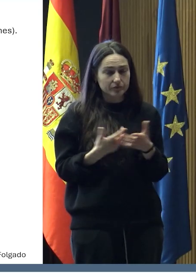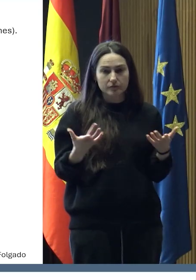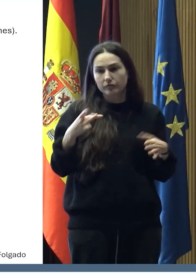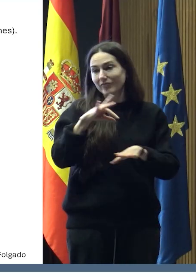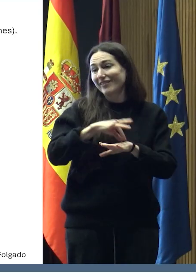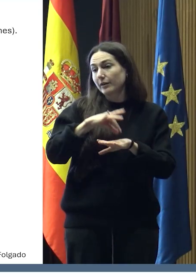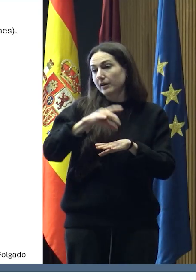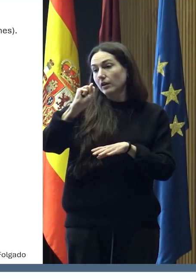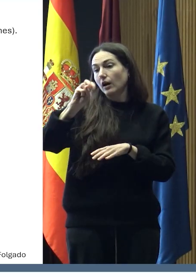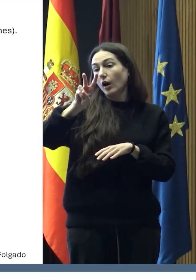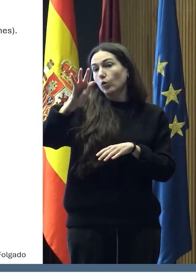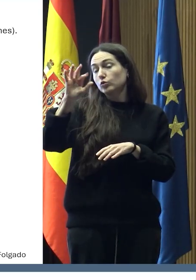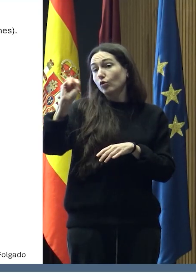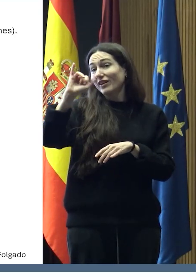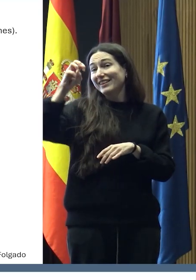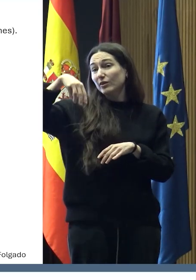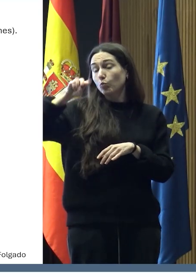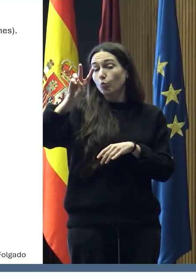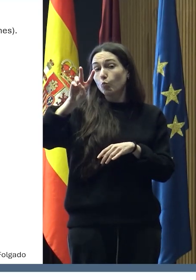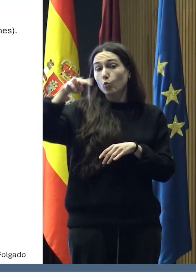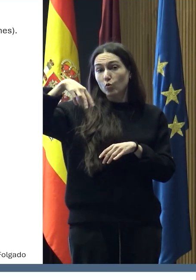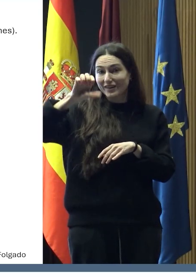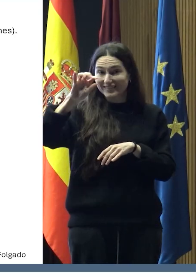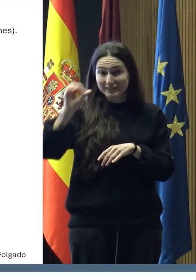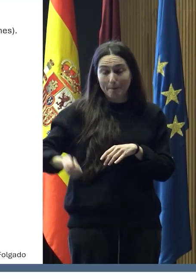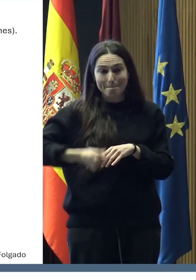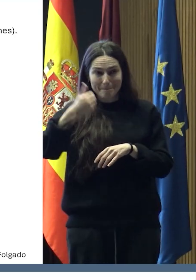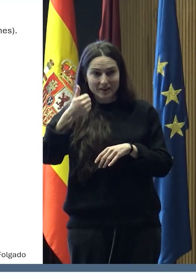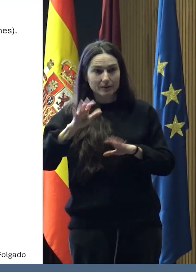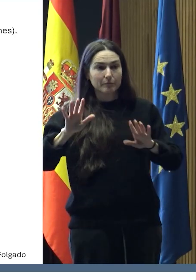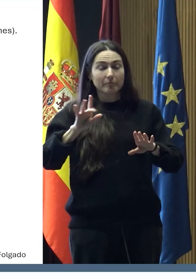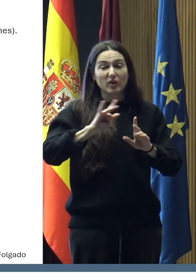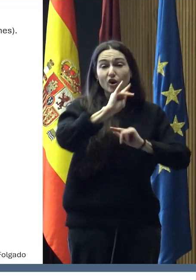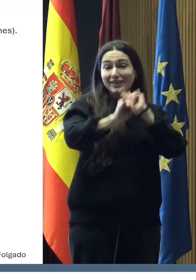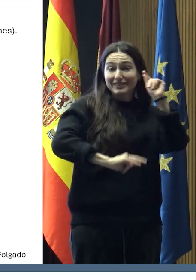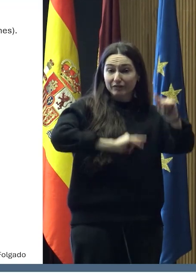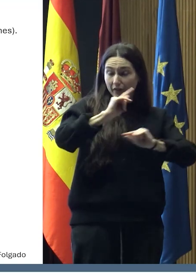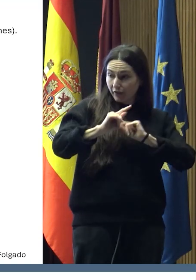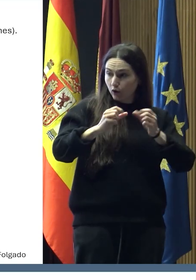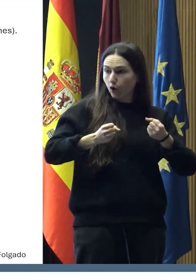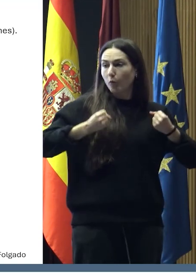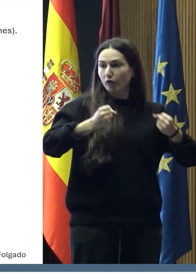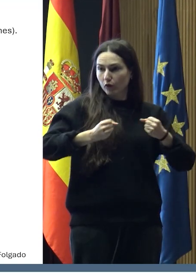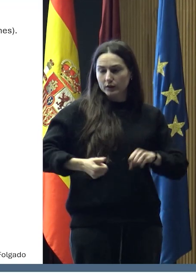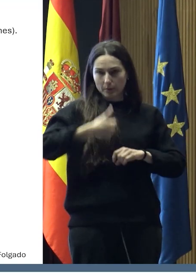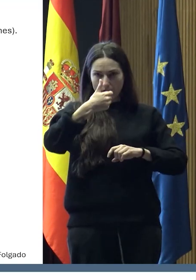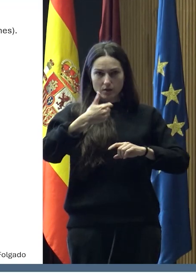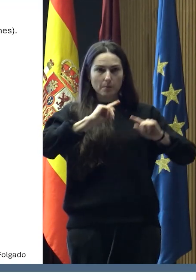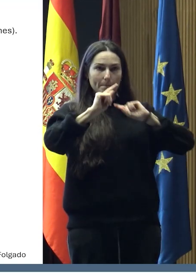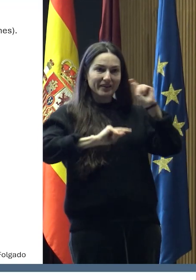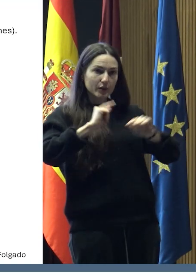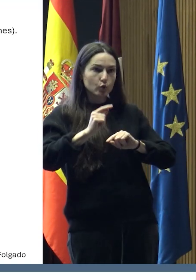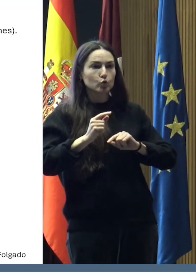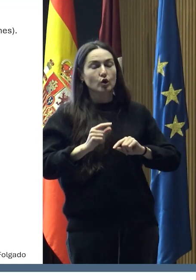enfermedades autoinmunes, pero mayor resistencia a infecciones agudas, virus, bacterias